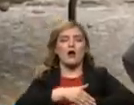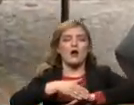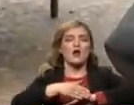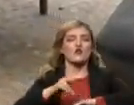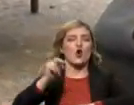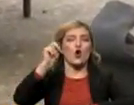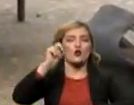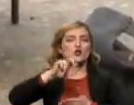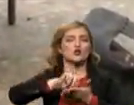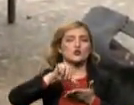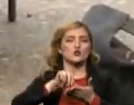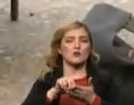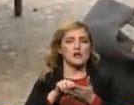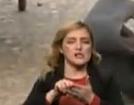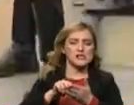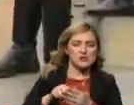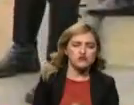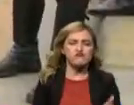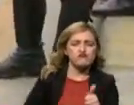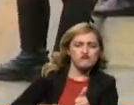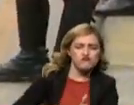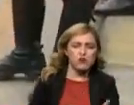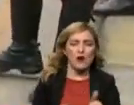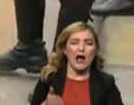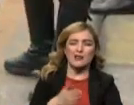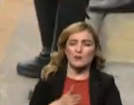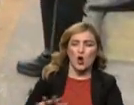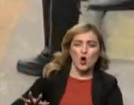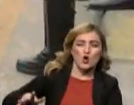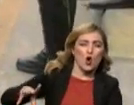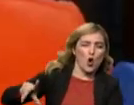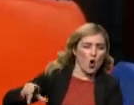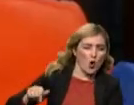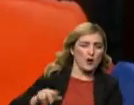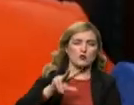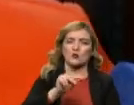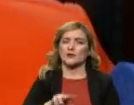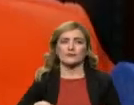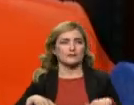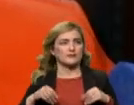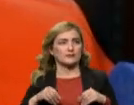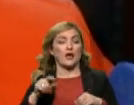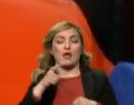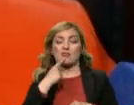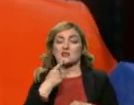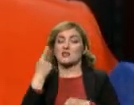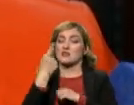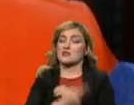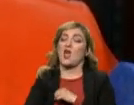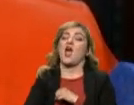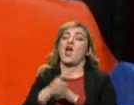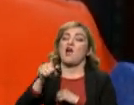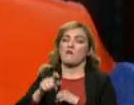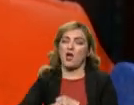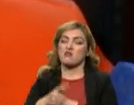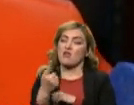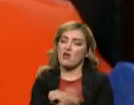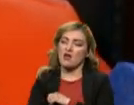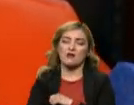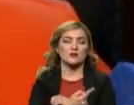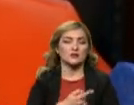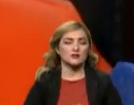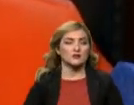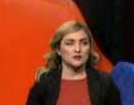ciudad, protagonizaron una persecución luego de robar. Es algo inaceptable que no puede quedar en la impunidad, dijo la ministra de Gobierno, María Paula Romo.